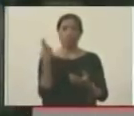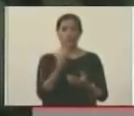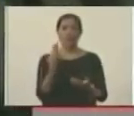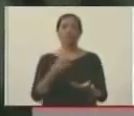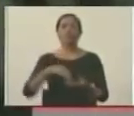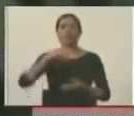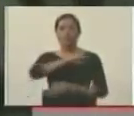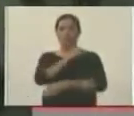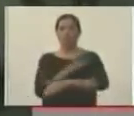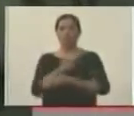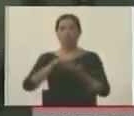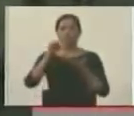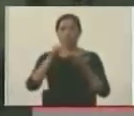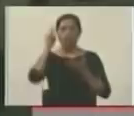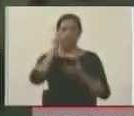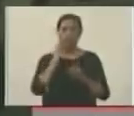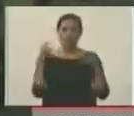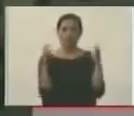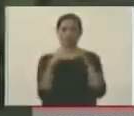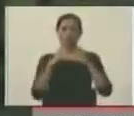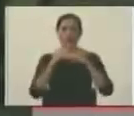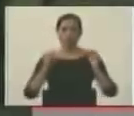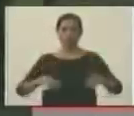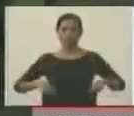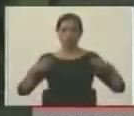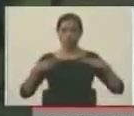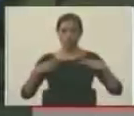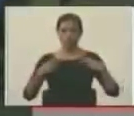cuerpo todo, y la Unión Cívico-Militar.